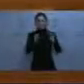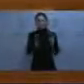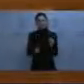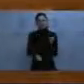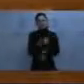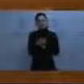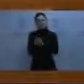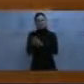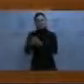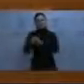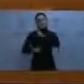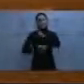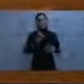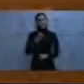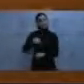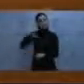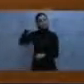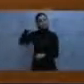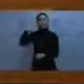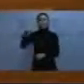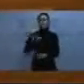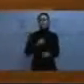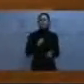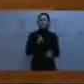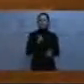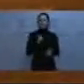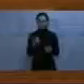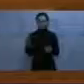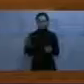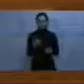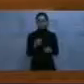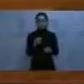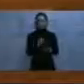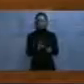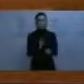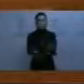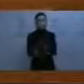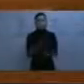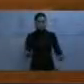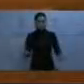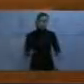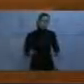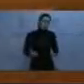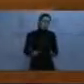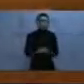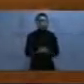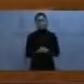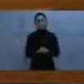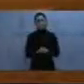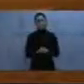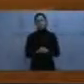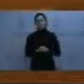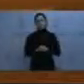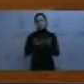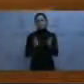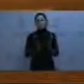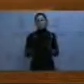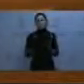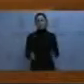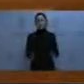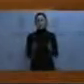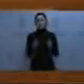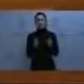una reforma que se podía y se debía haber aprovechado. No se hizo. Bueno, tampoco nos lleva eso, desde luego, a